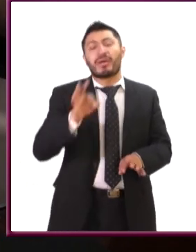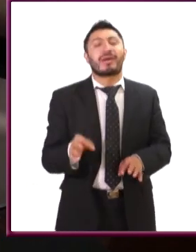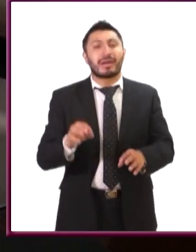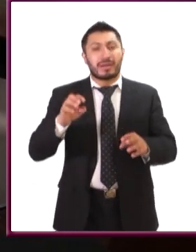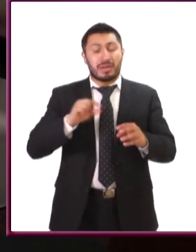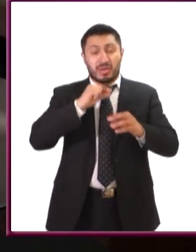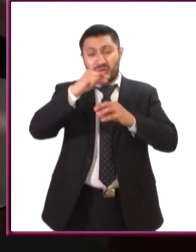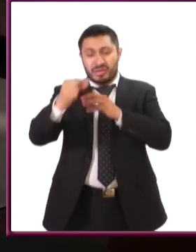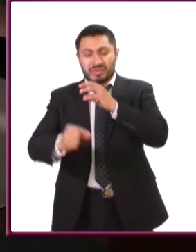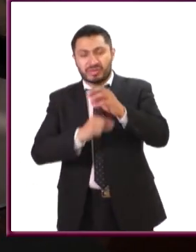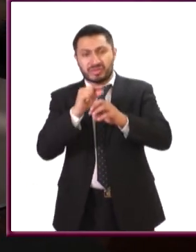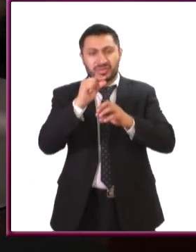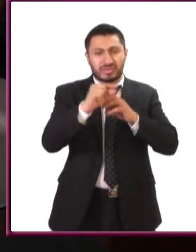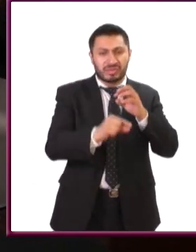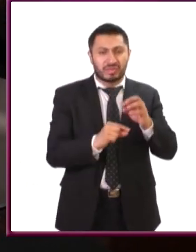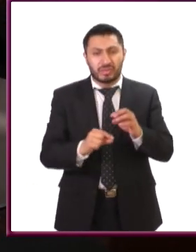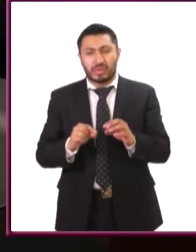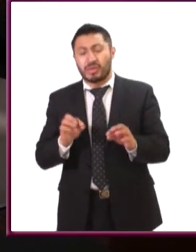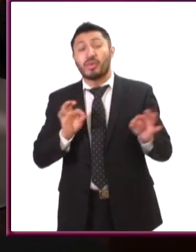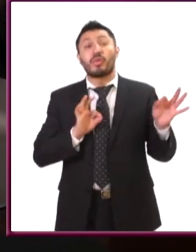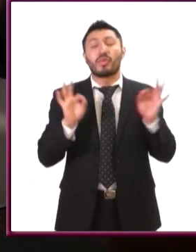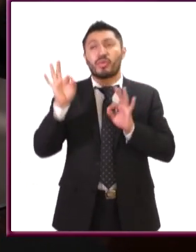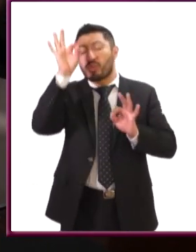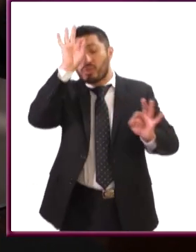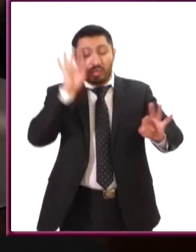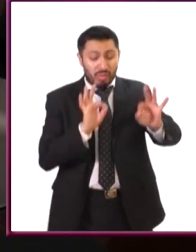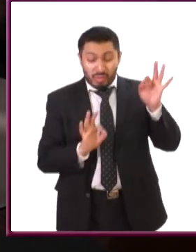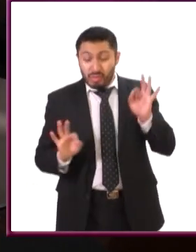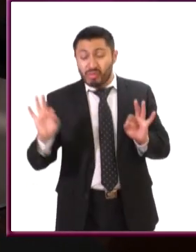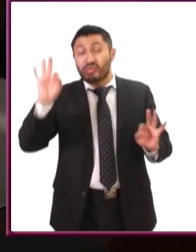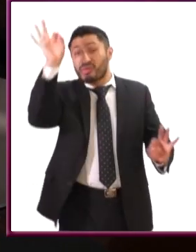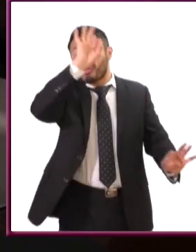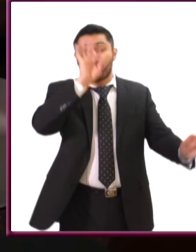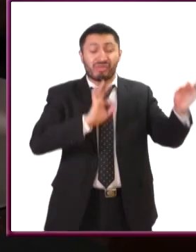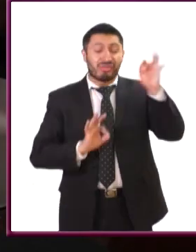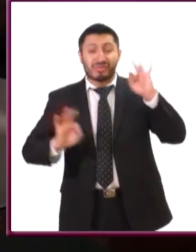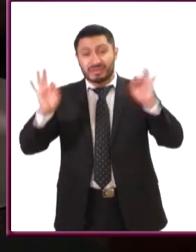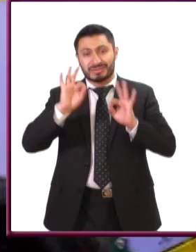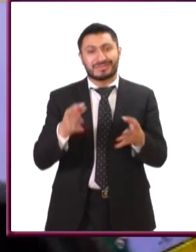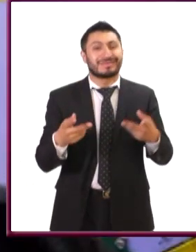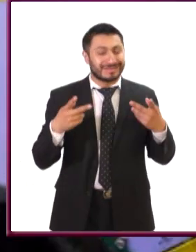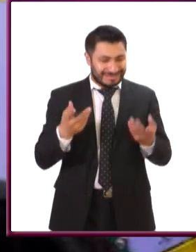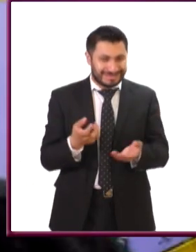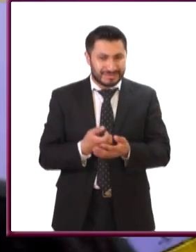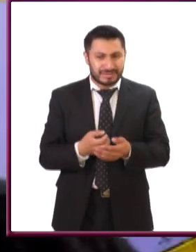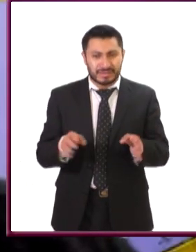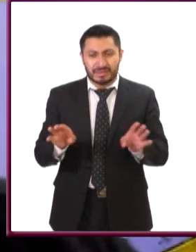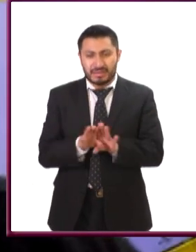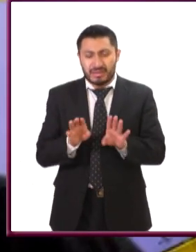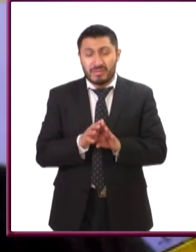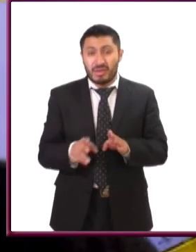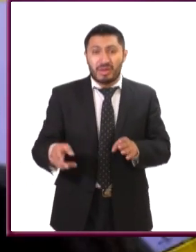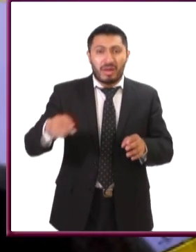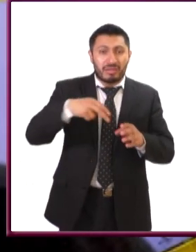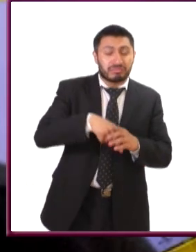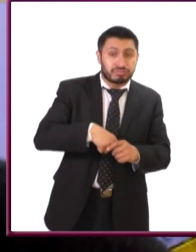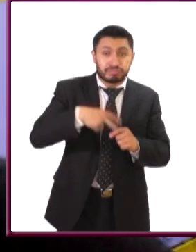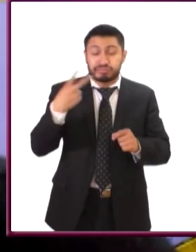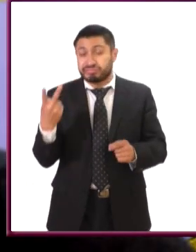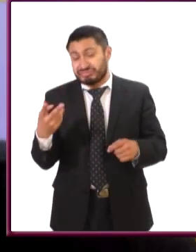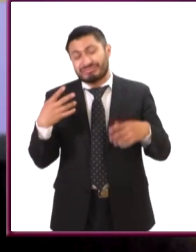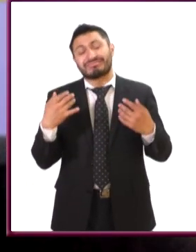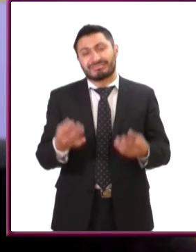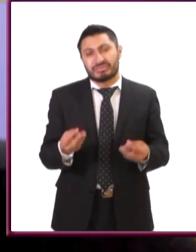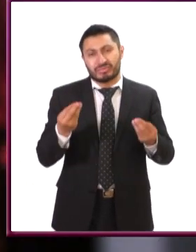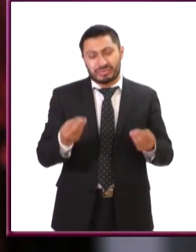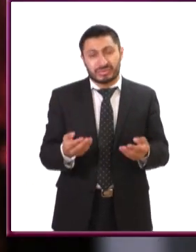en el centro de la plaza y los electrones serían como puntos paseándose allí por las esquinas de la plaza. Si te das cuenta, el espacio prácticamente